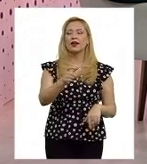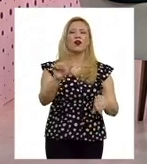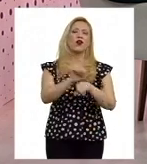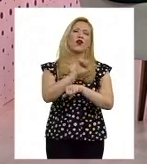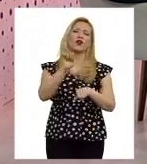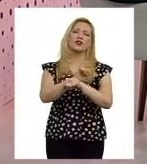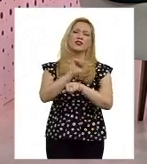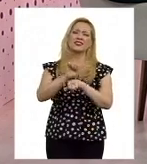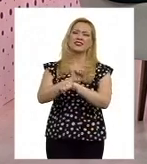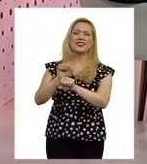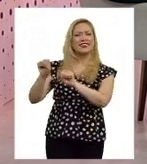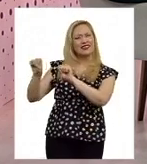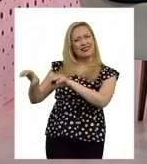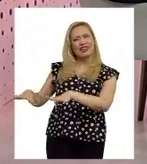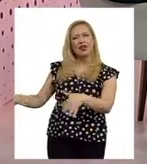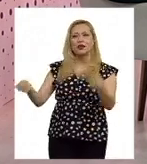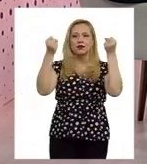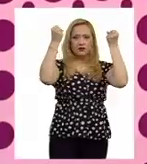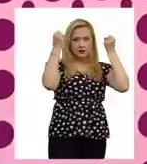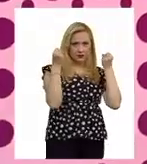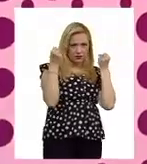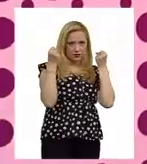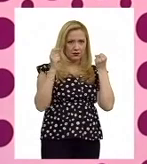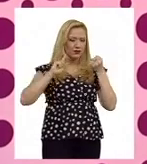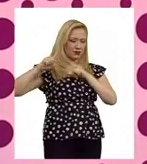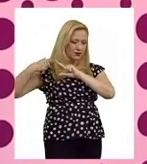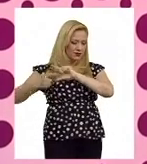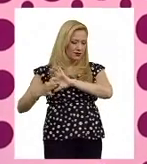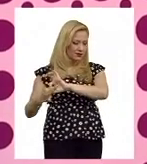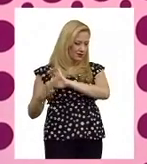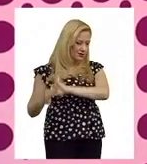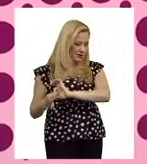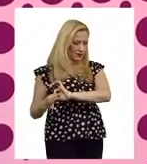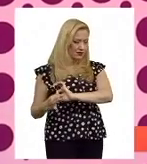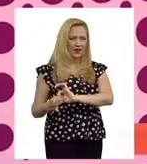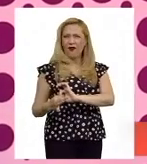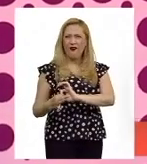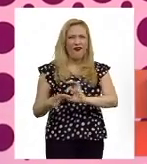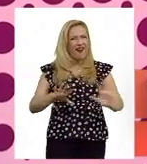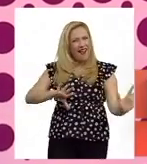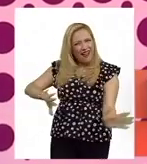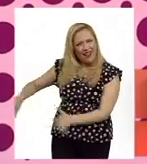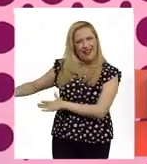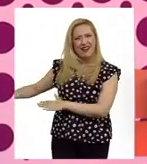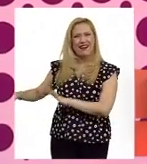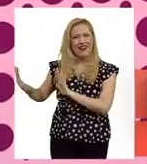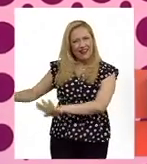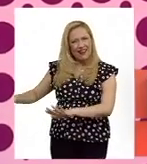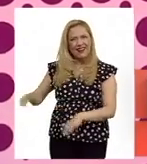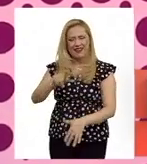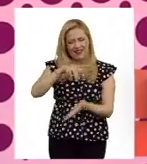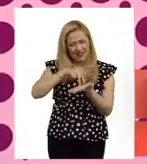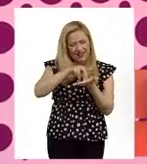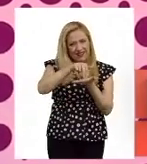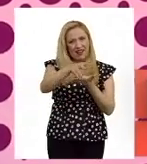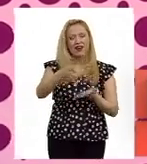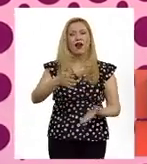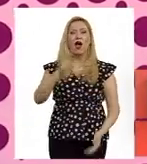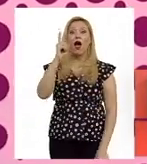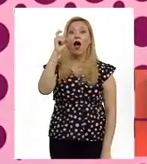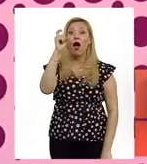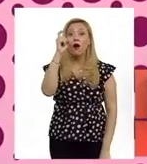muy importante. O sea, medir nuestra huella ecológica, nuestra huella hídrica, dónde usamos agua, todo lo que consumimos tiene